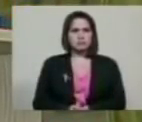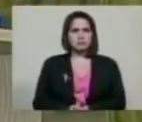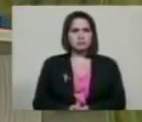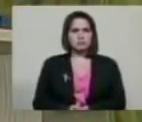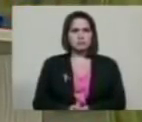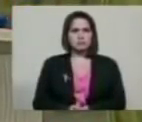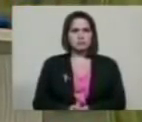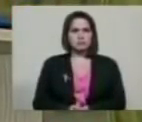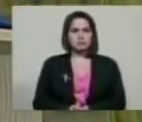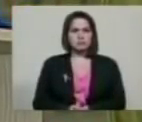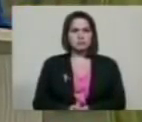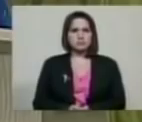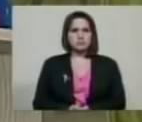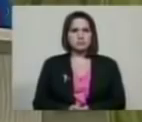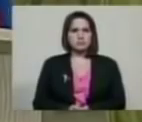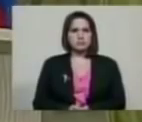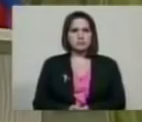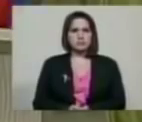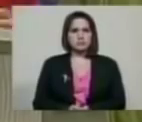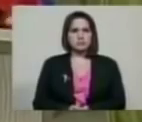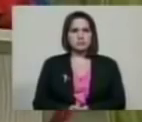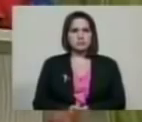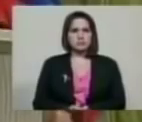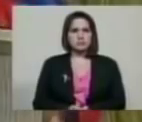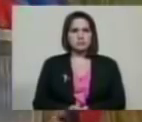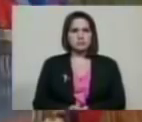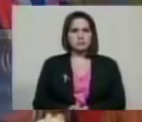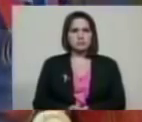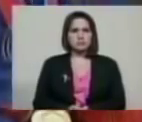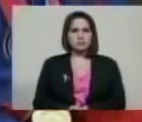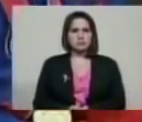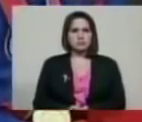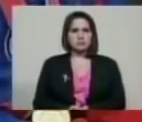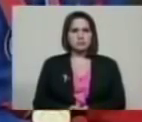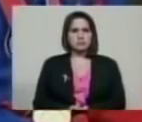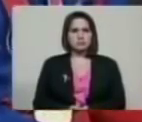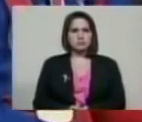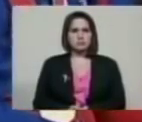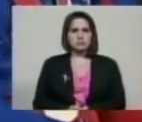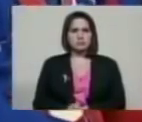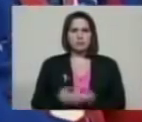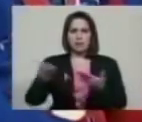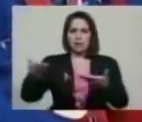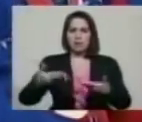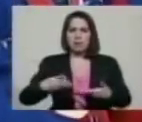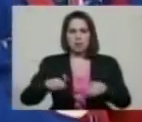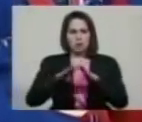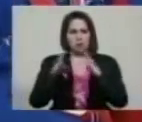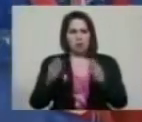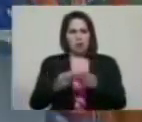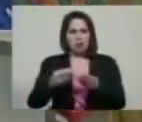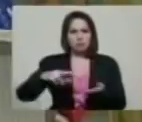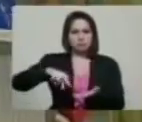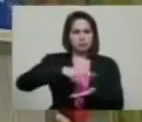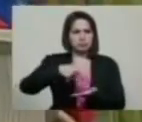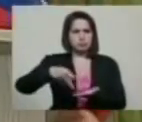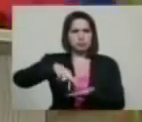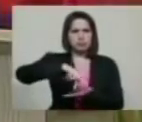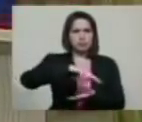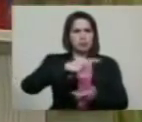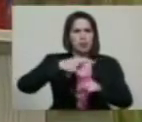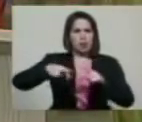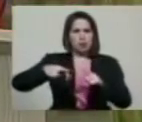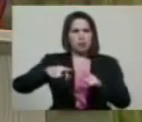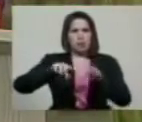estaba? Iba corriendo, corriendo. Entonces me pasaron un balón, me diblé a la izquierda uno, al otro a la derecha,